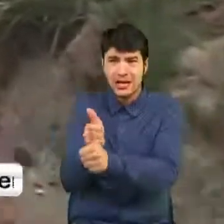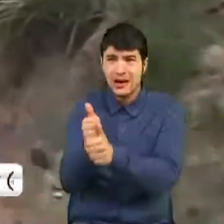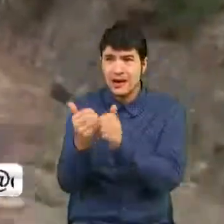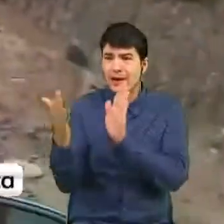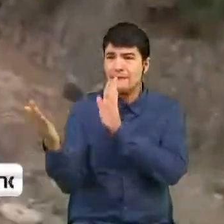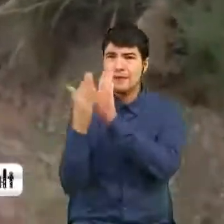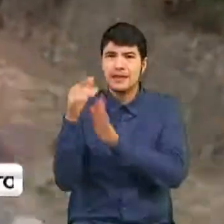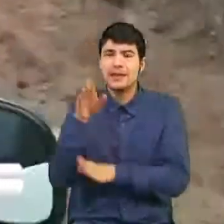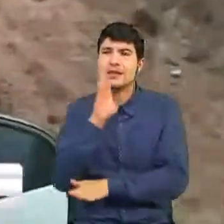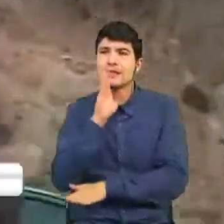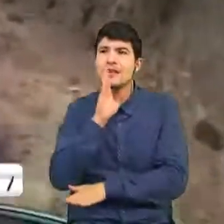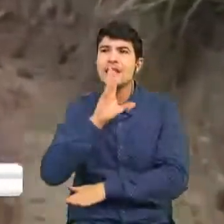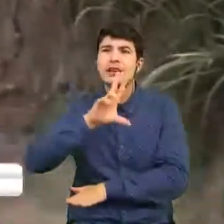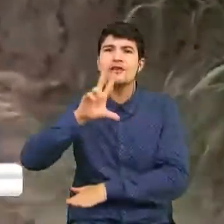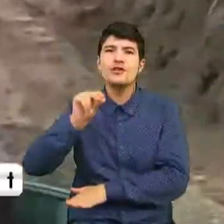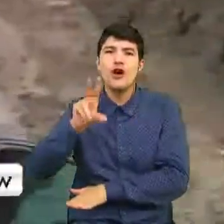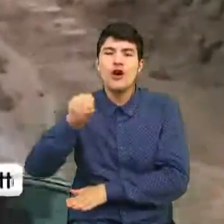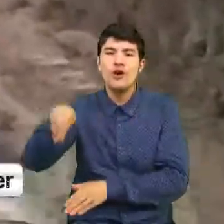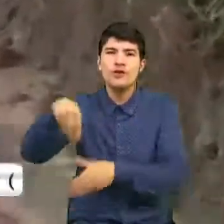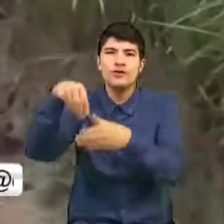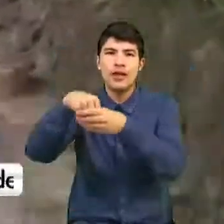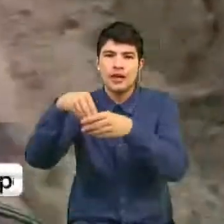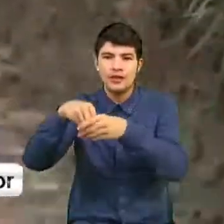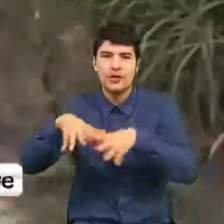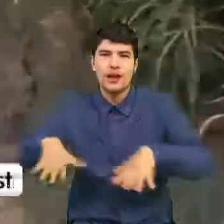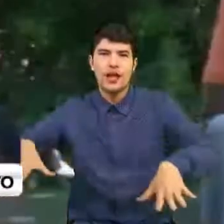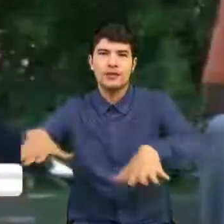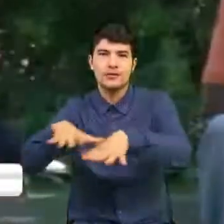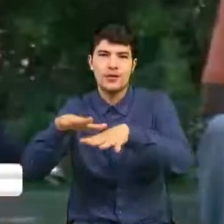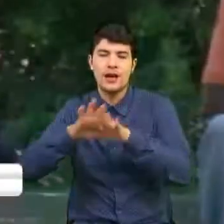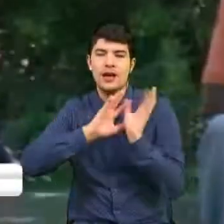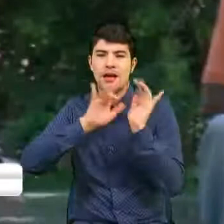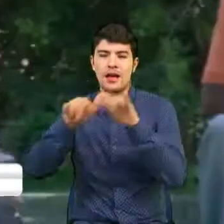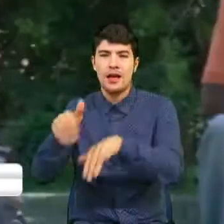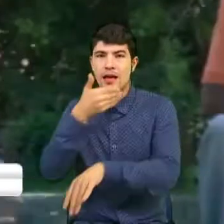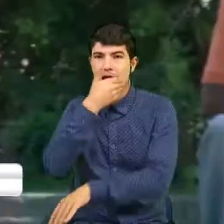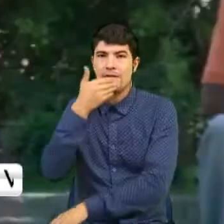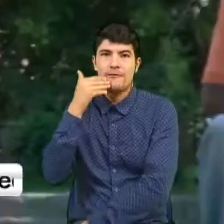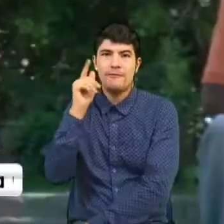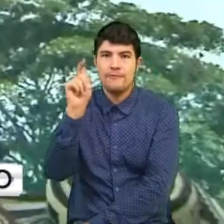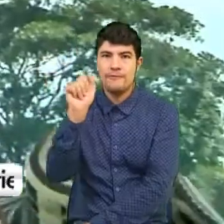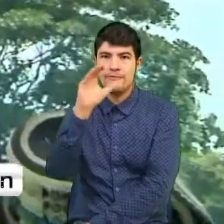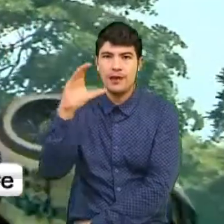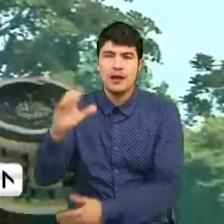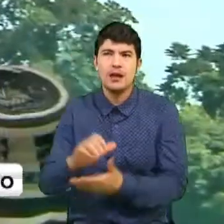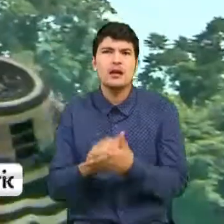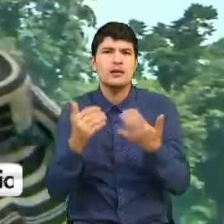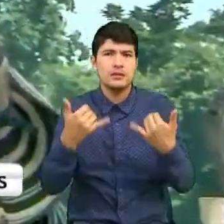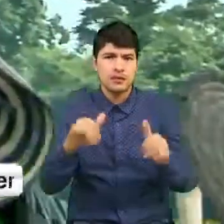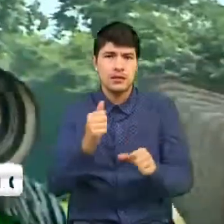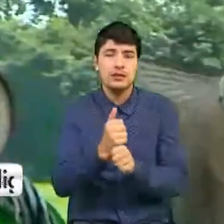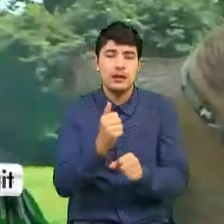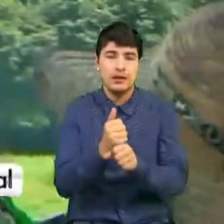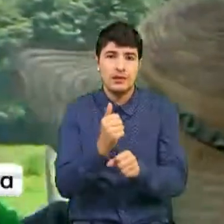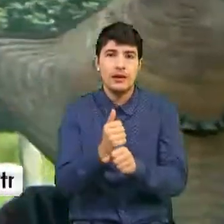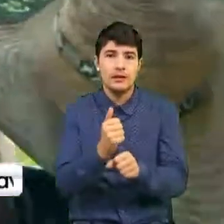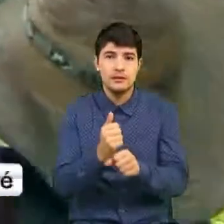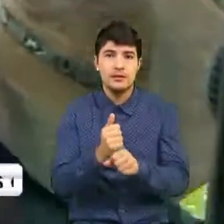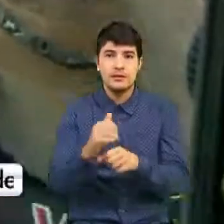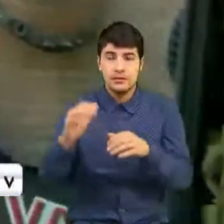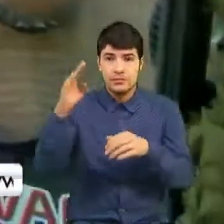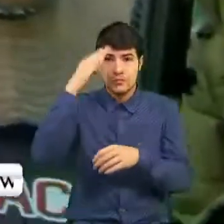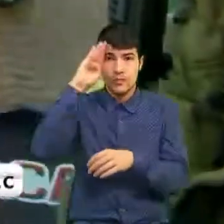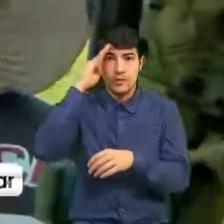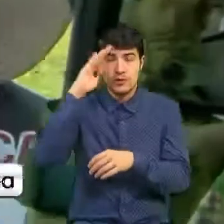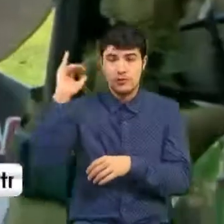quienes no se encuentran en las zonas de concentración ya se está trabajando conjuntamente entre las fuerzas de policía y